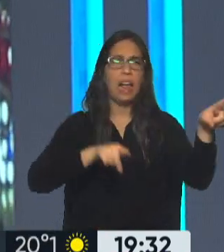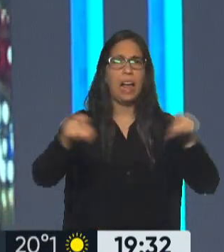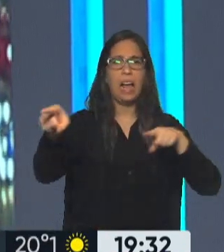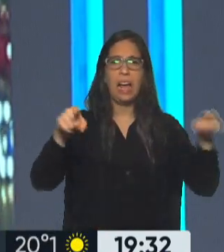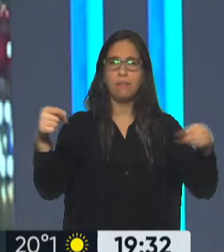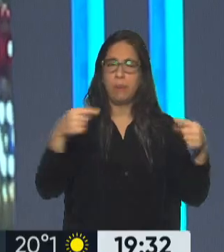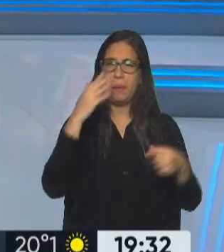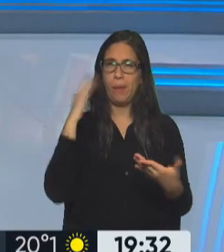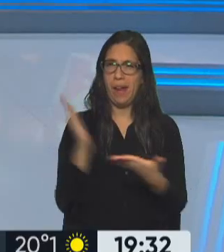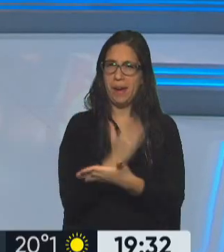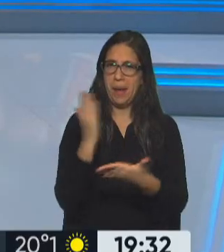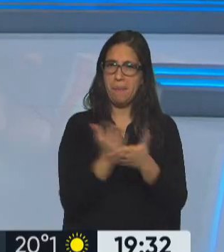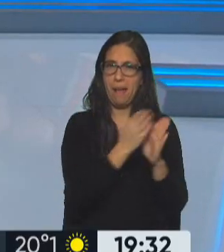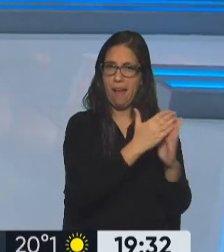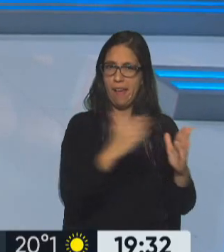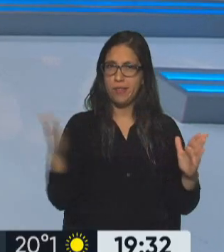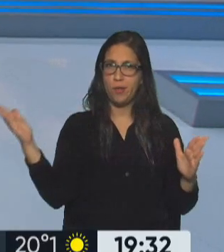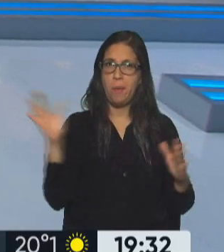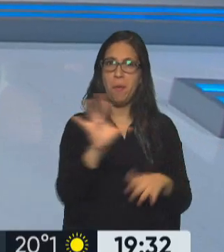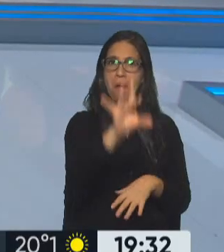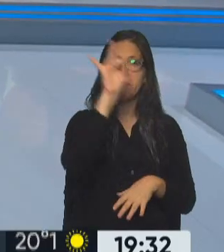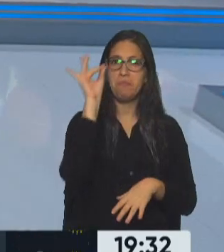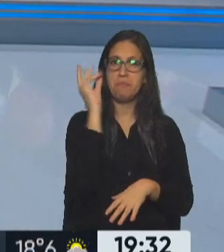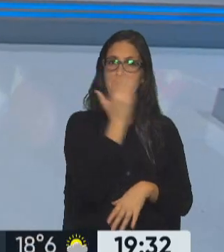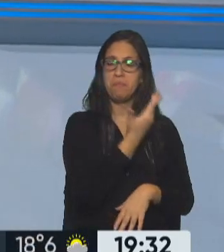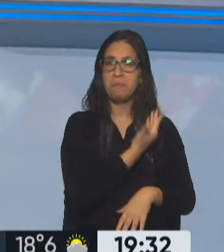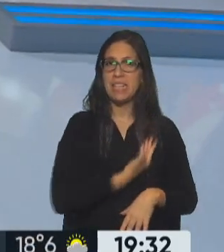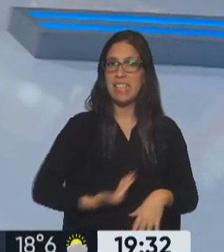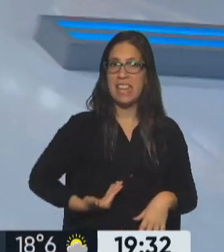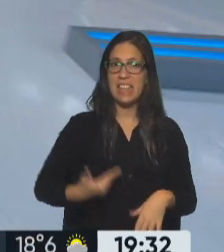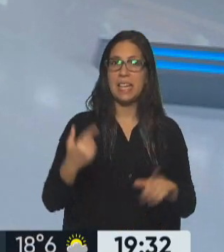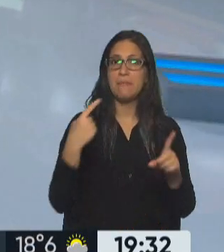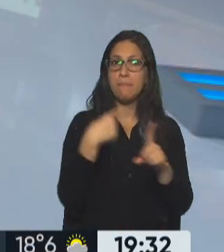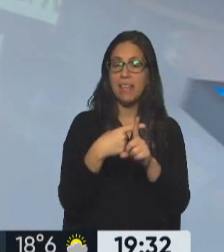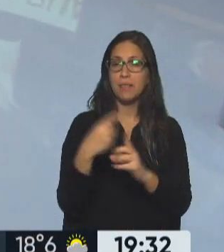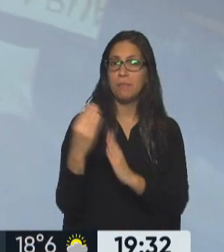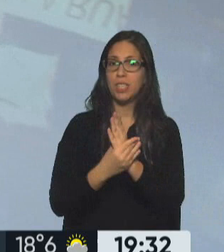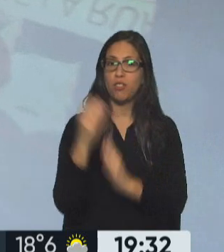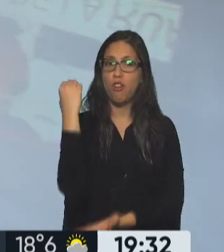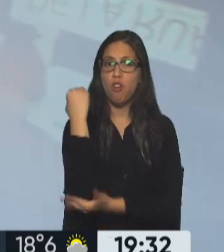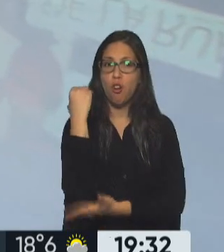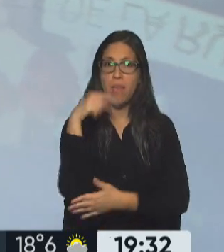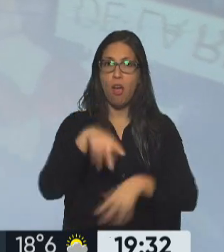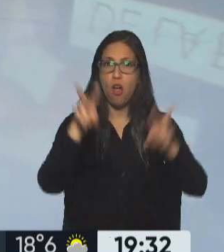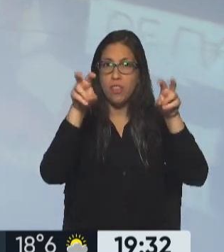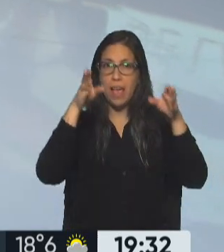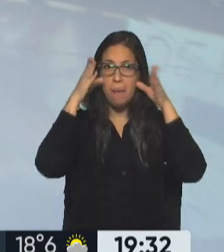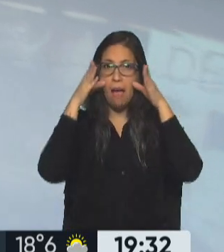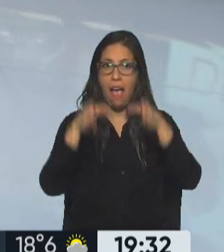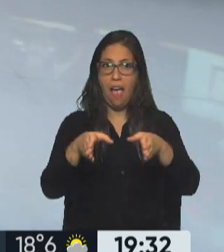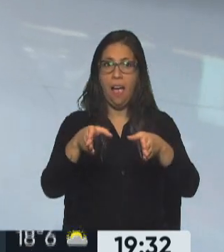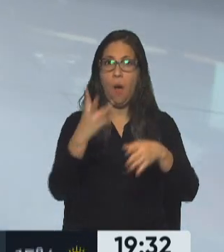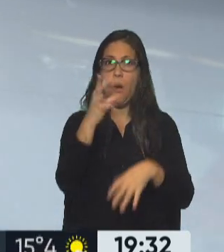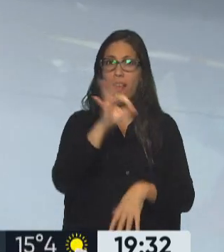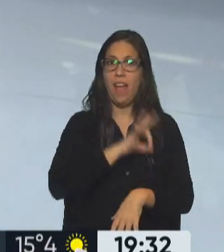Vamos a repasar. Vamos a elegir presidente y sus ministros de Economía, y a partir de hoy vamos a dedicarle el tema de los